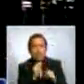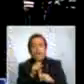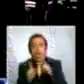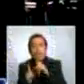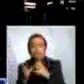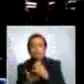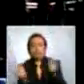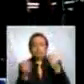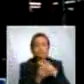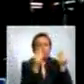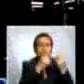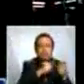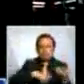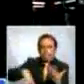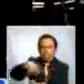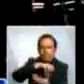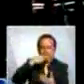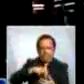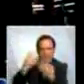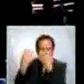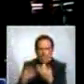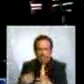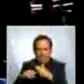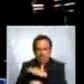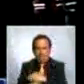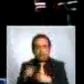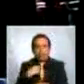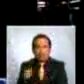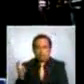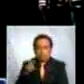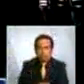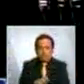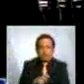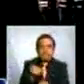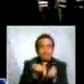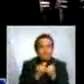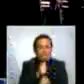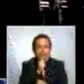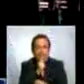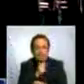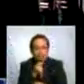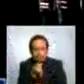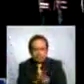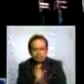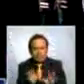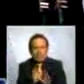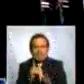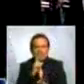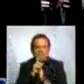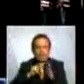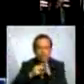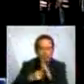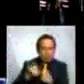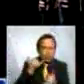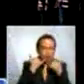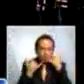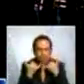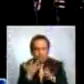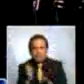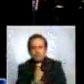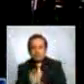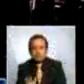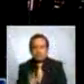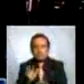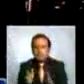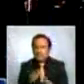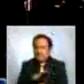Y vengo recién bajando del avión, no tengo mayor información. Hemos tenido algunos problemas de comunicación. Pero